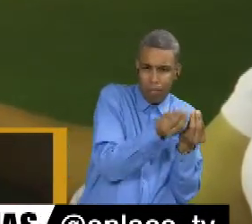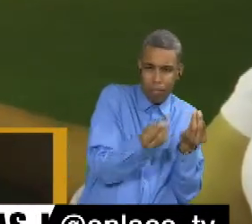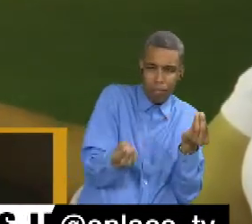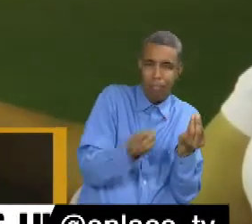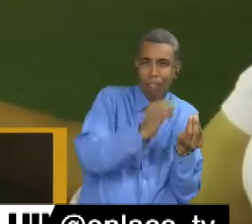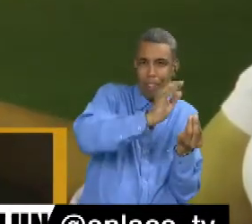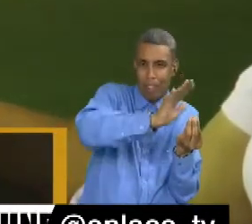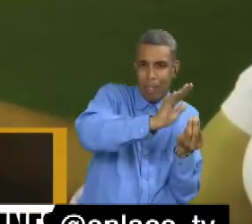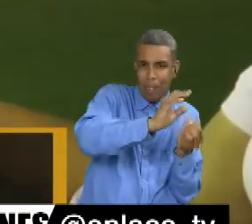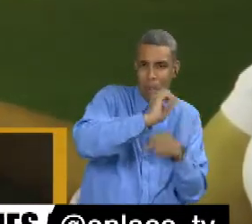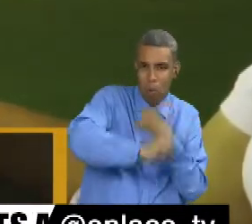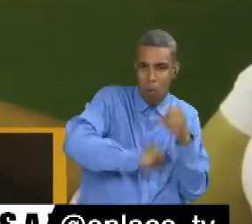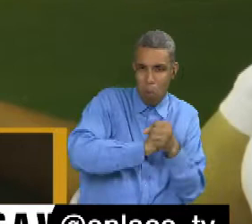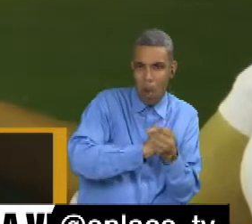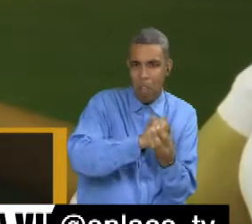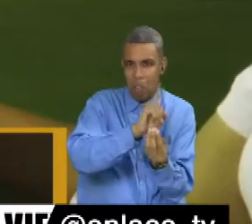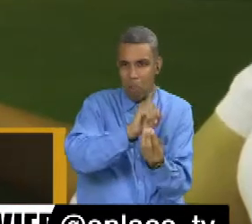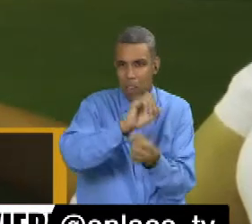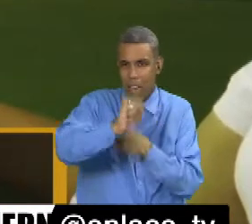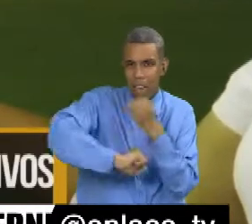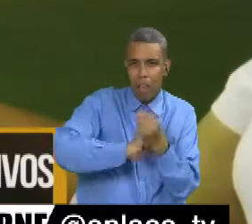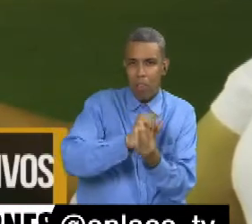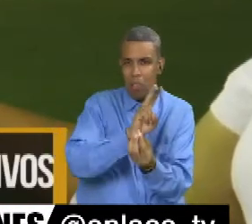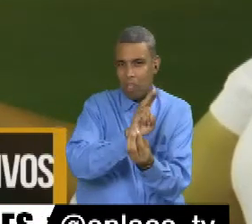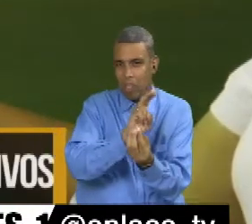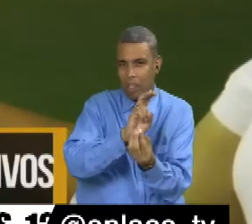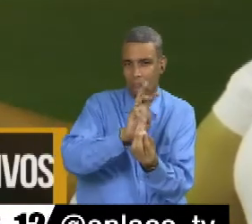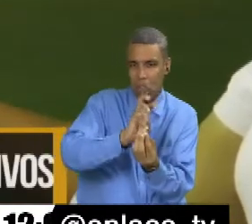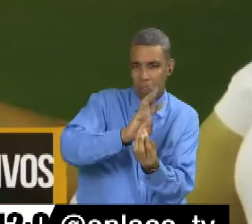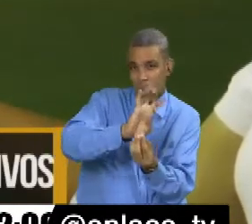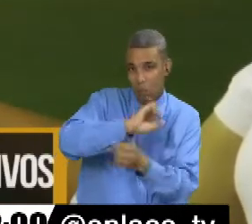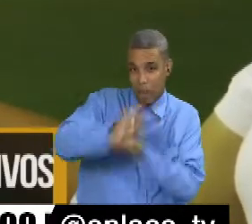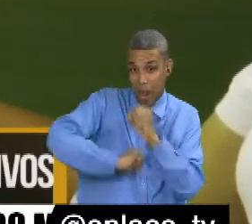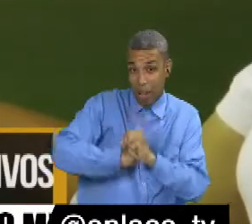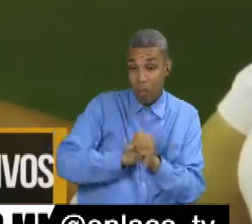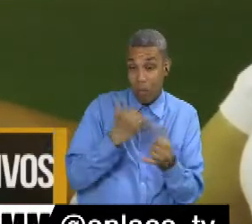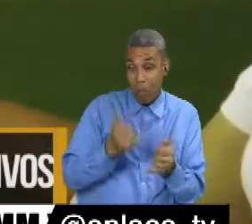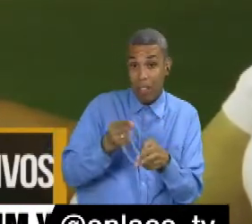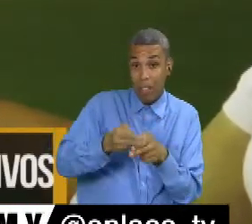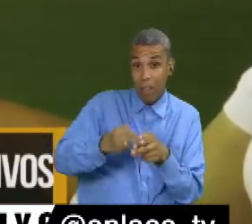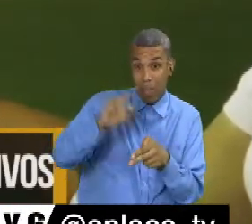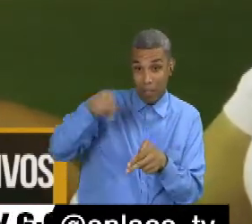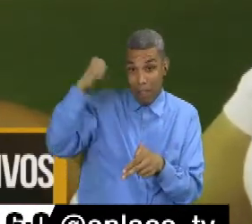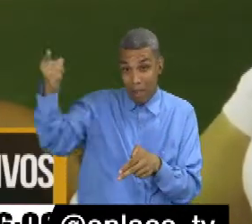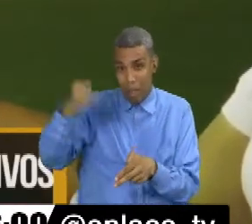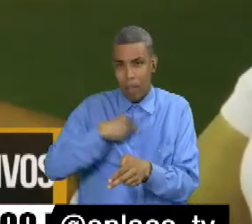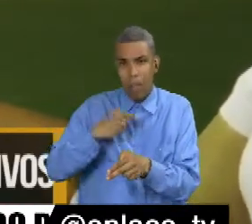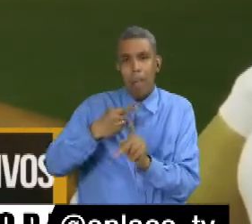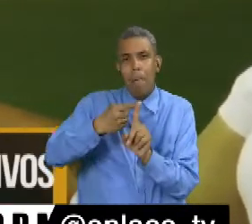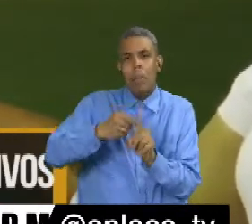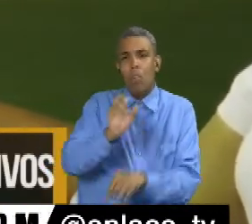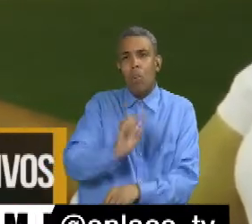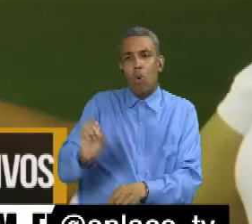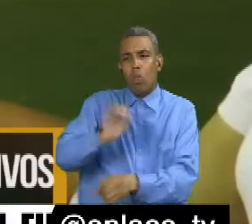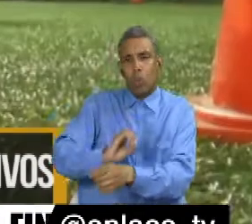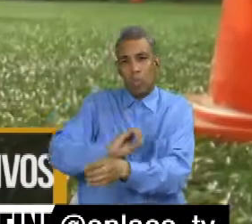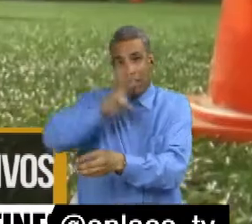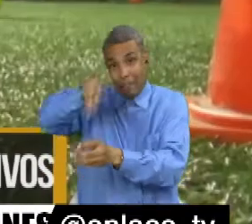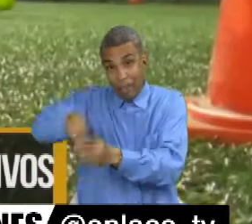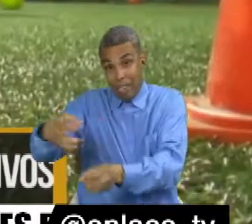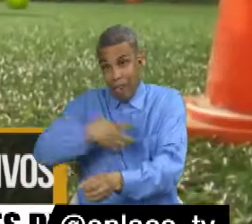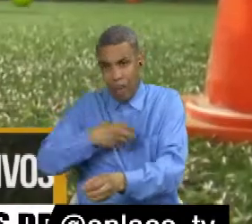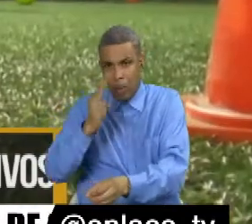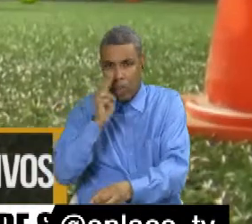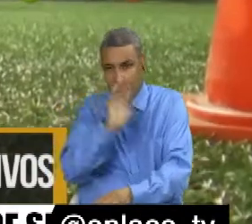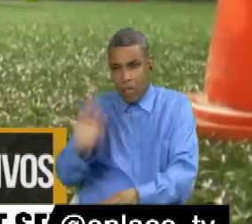ya esto nos sirve para preparación porque vamos para la ciudad de Bogotá a participar en el mes de octubre en un torneo a nivel nacional. El